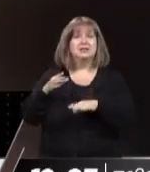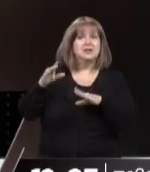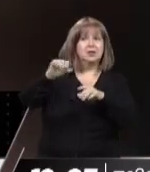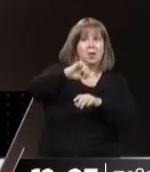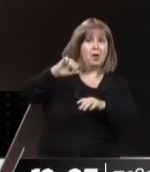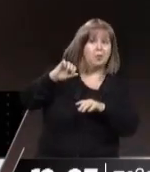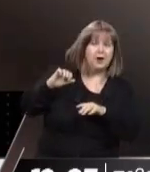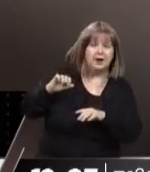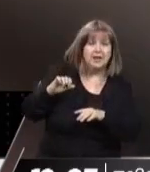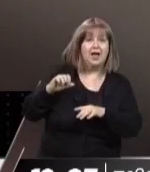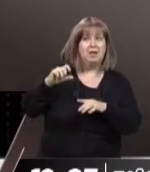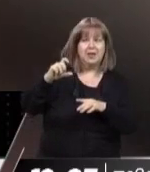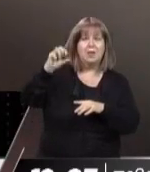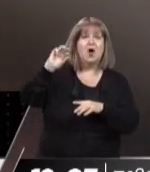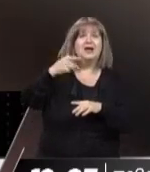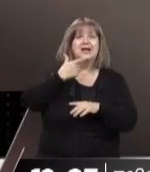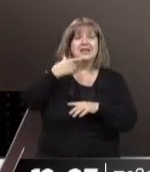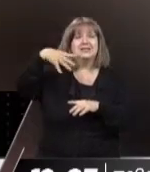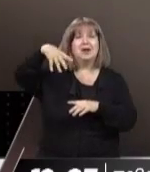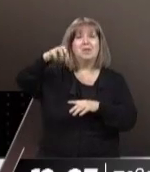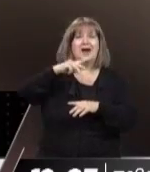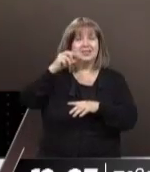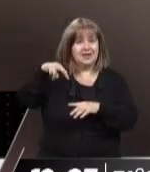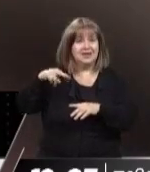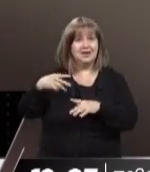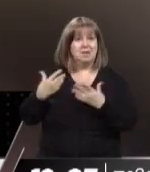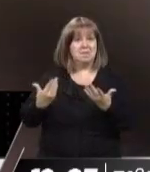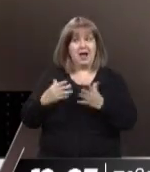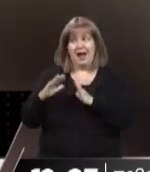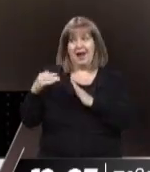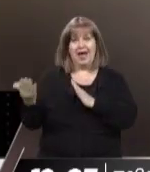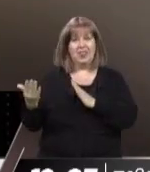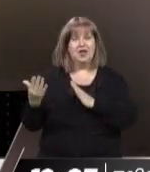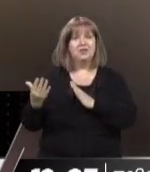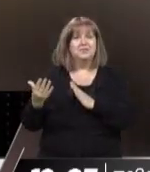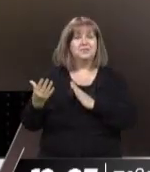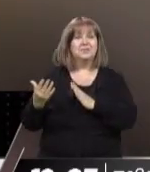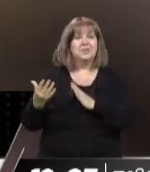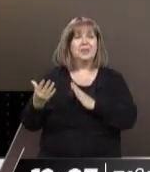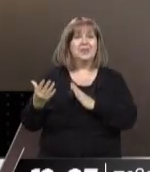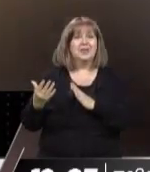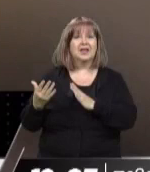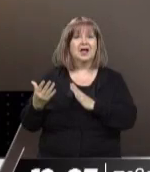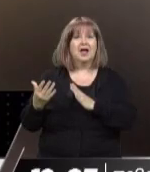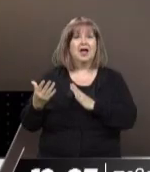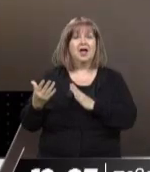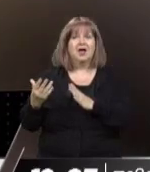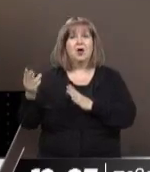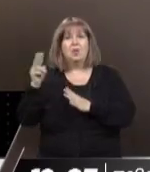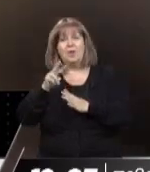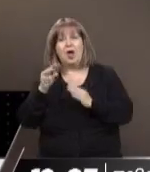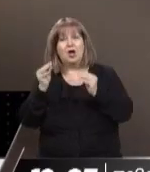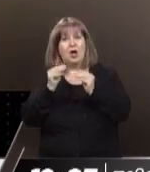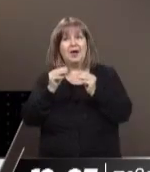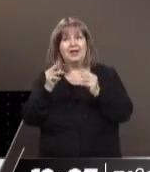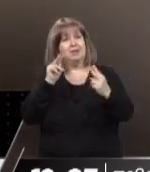cabeza, sí. Y claro, era Chris Martin, le iba a entrar a un local de acá al lado. Sí. Y bueno, como vio a mi compañero,